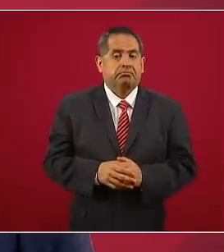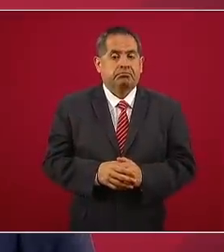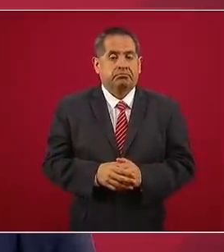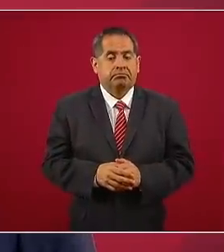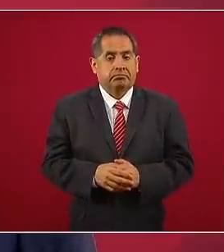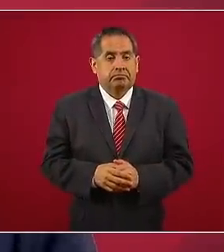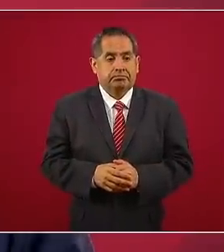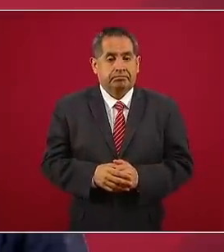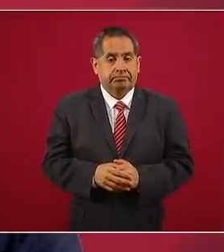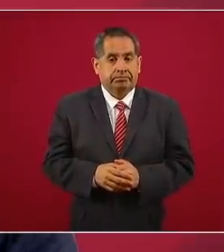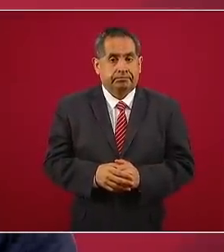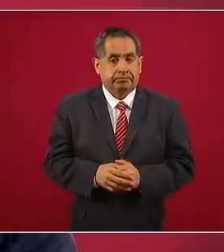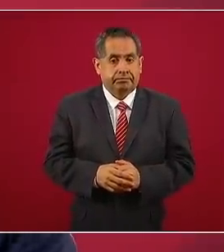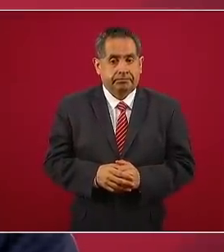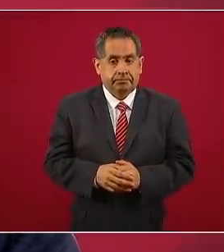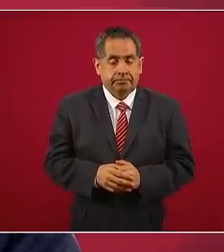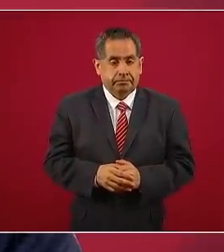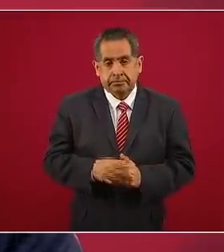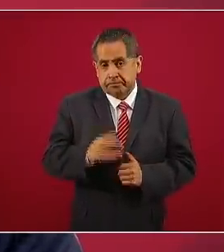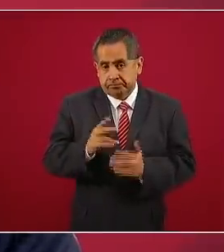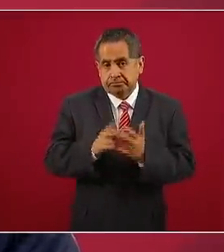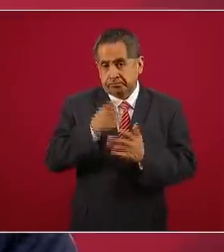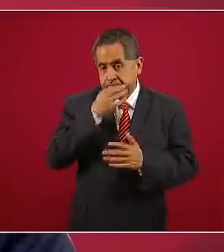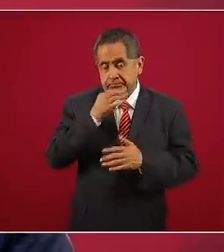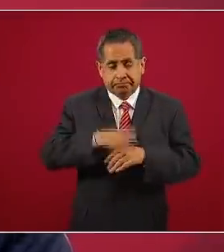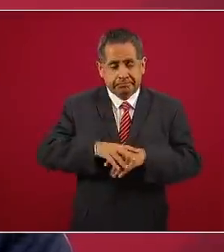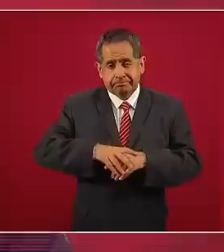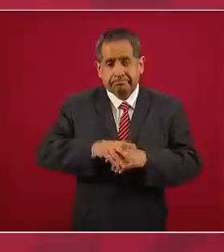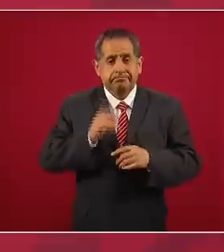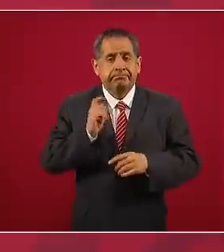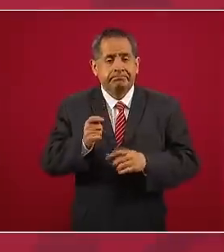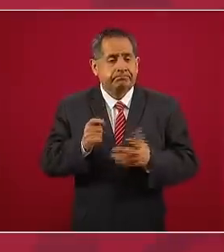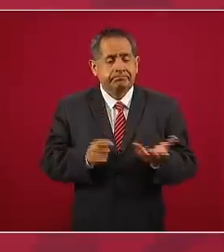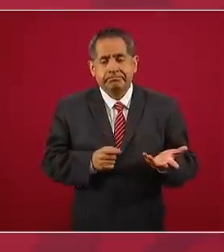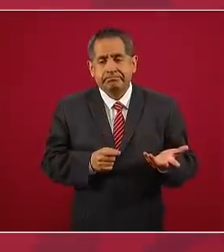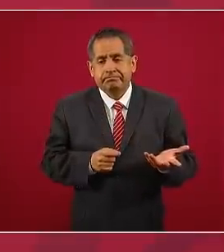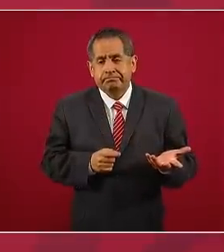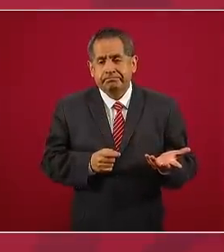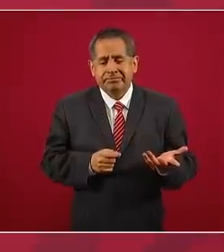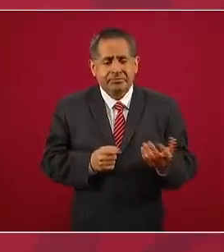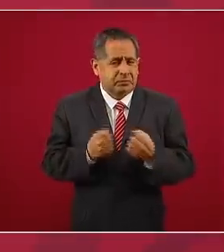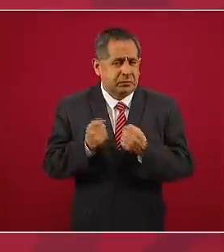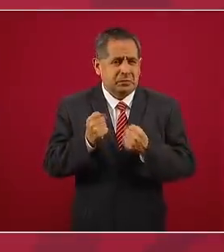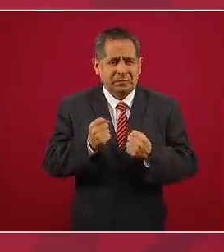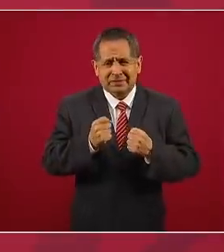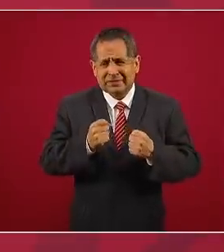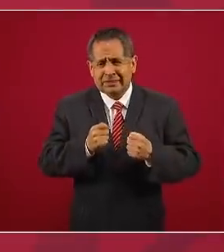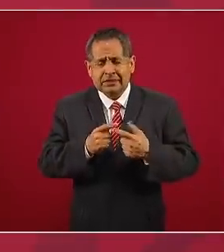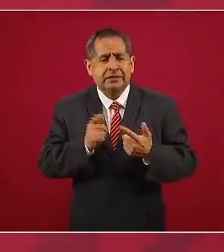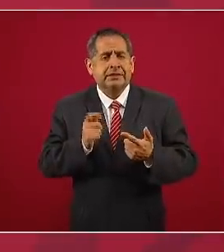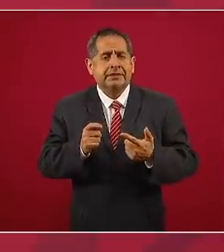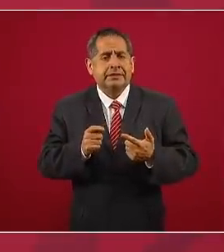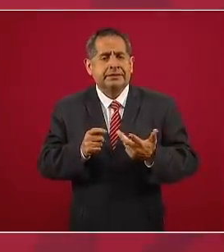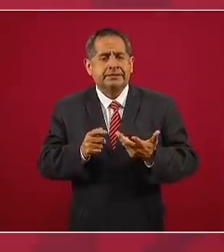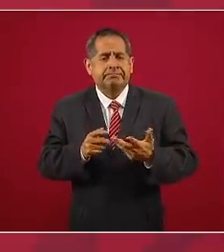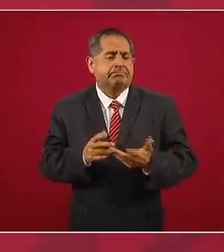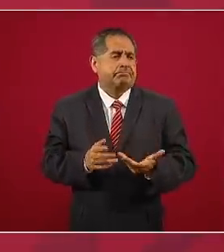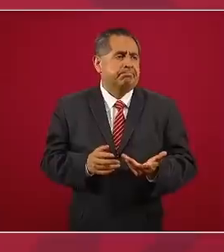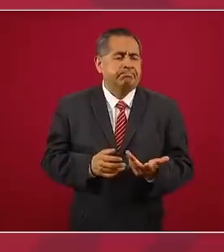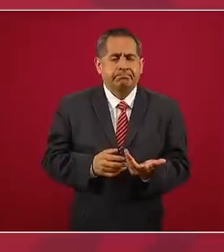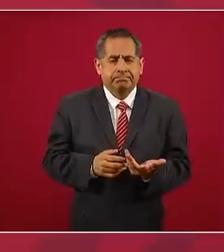fue repito muy fuerte muy intensa la